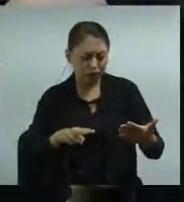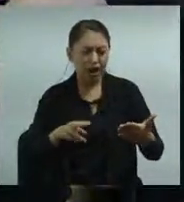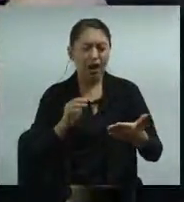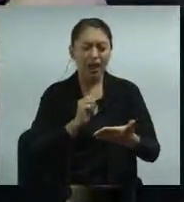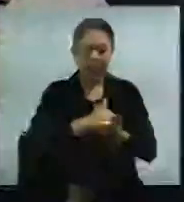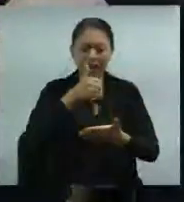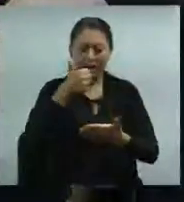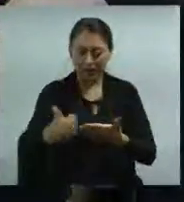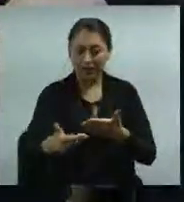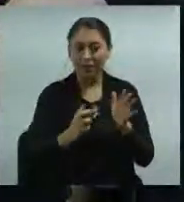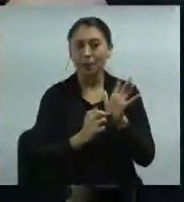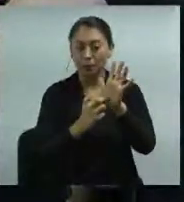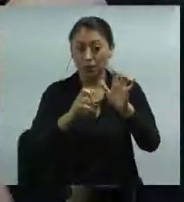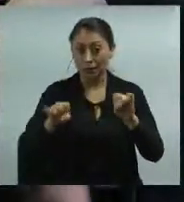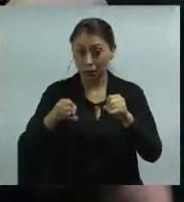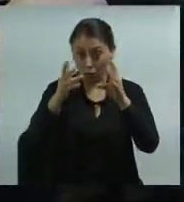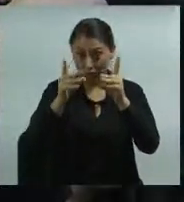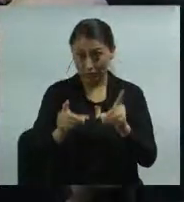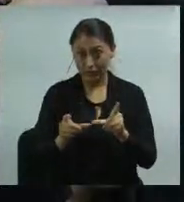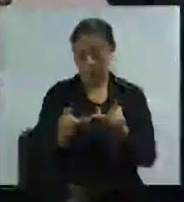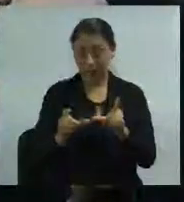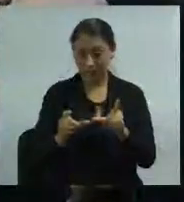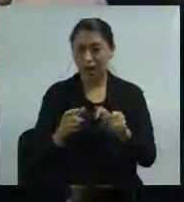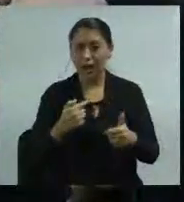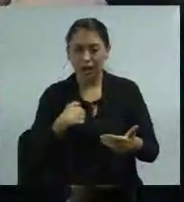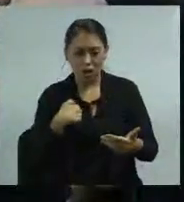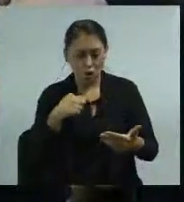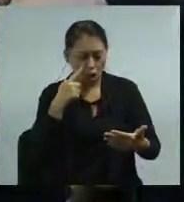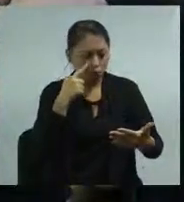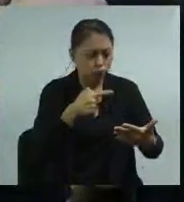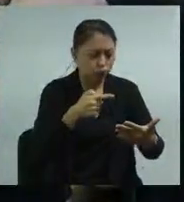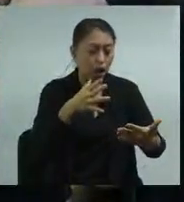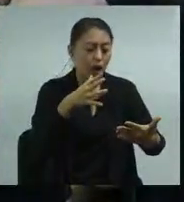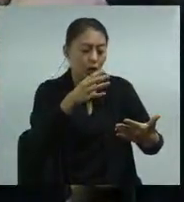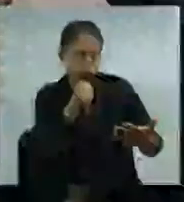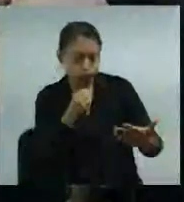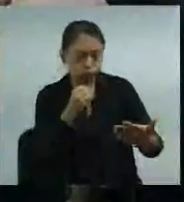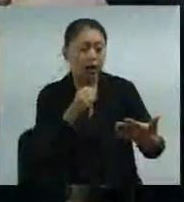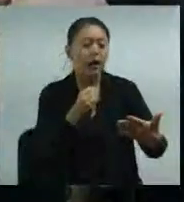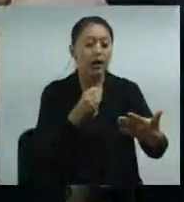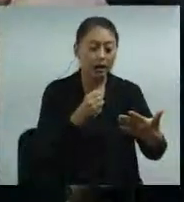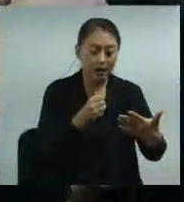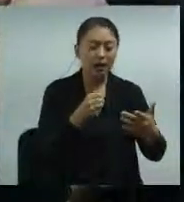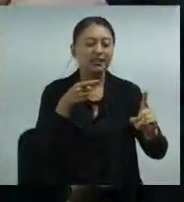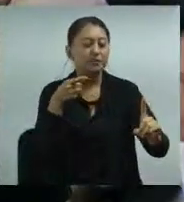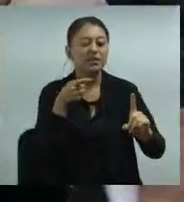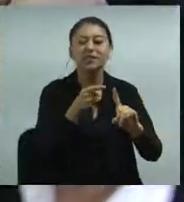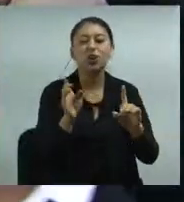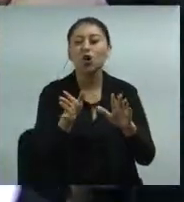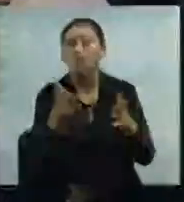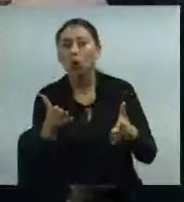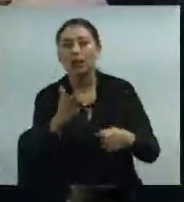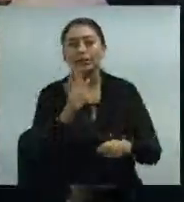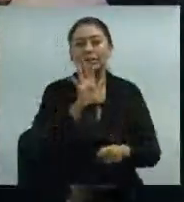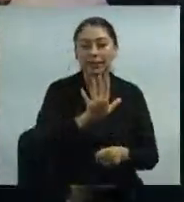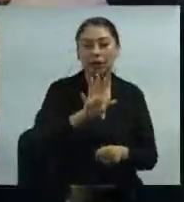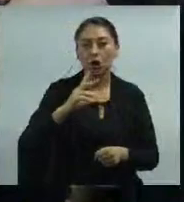por la Junta Directiva, me llama la atención un punto en particular, que es el